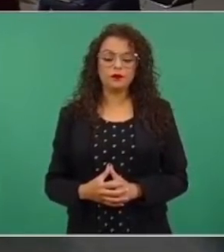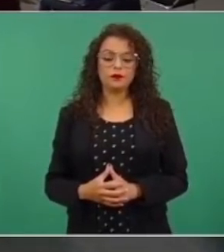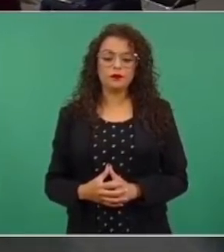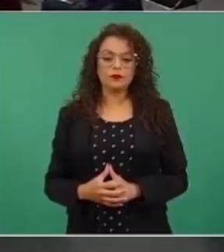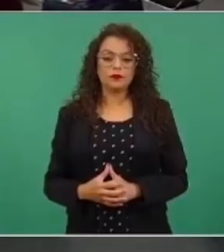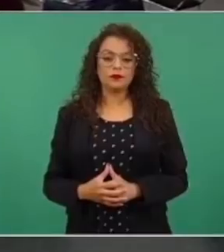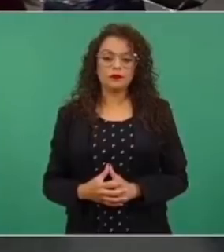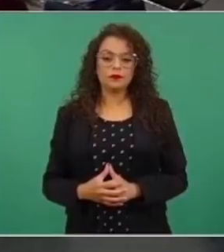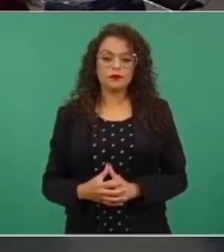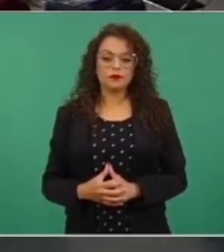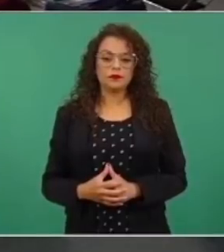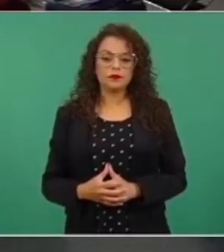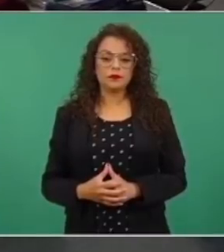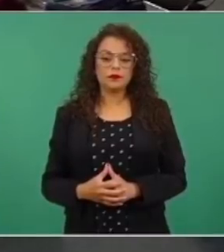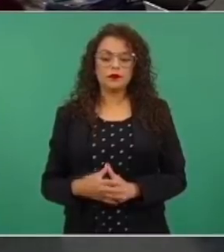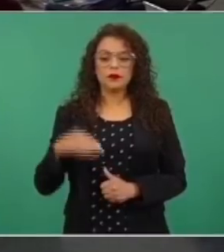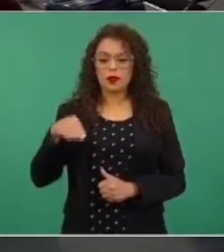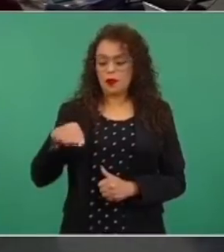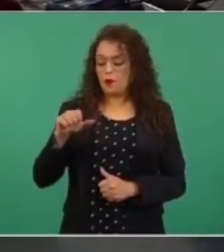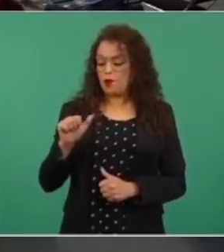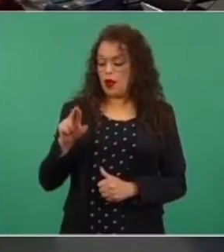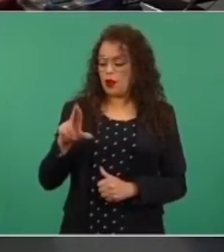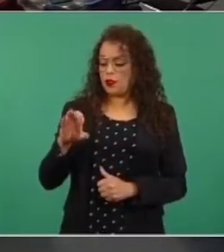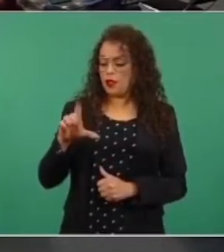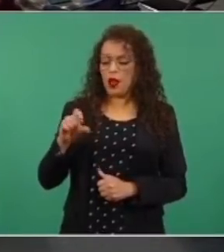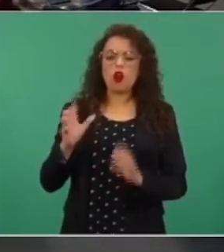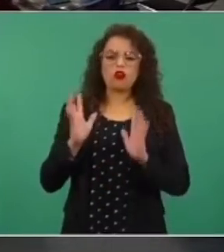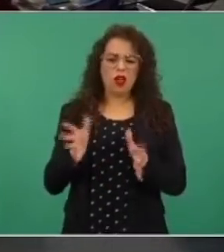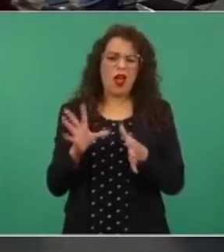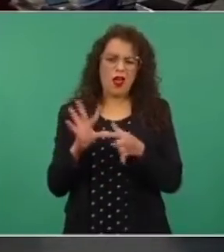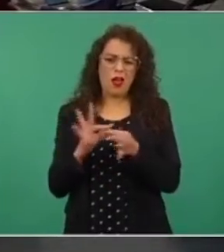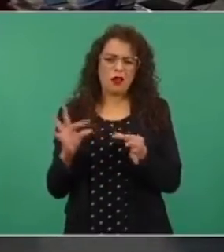Sputnik. Ya lo explicó aquí Marcelo.